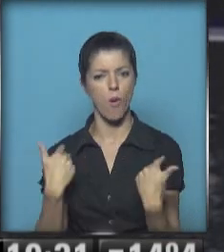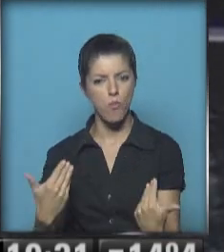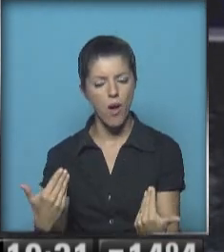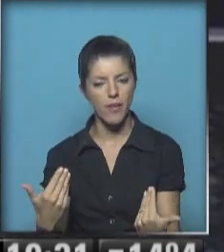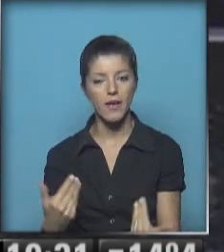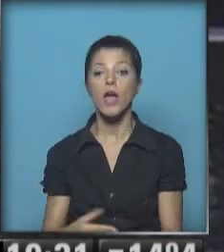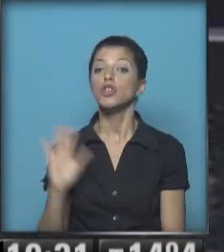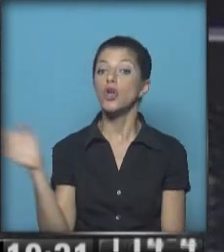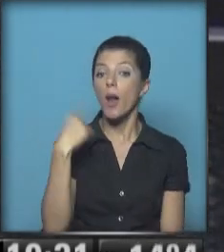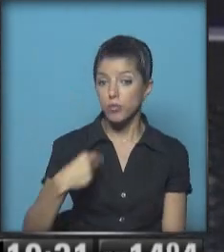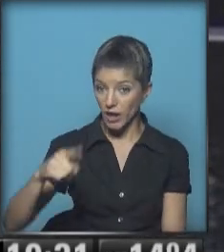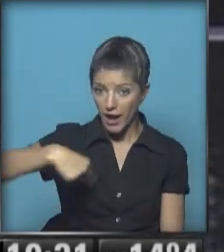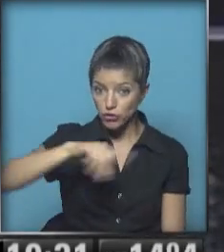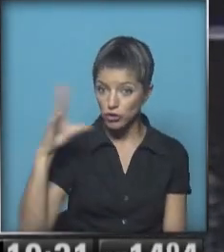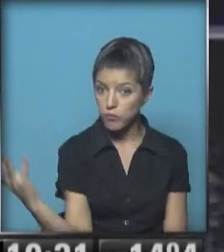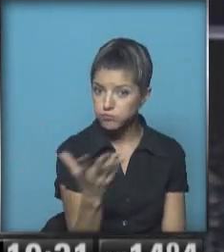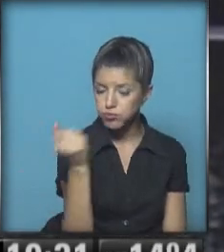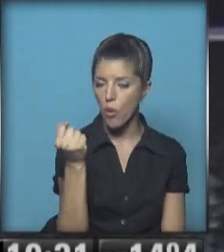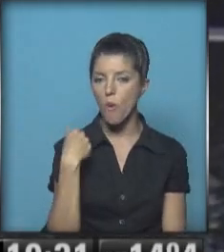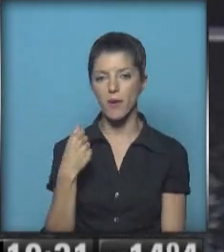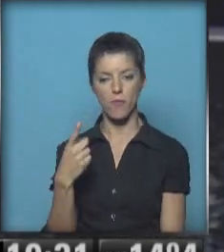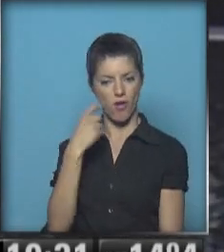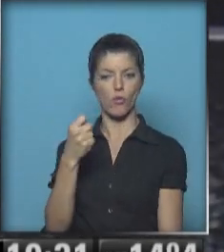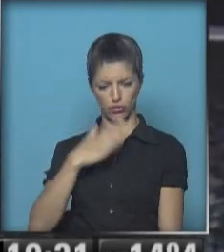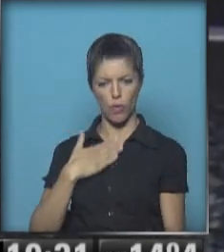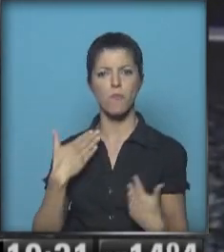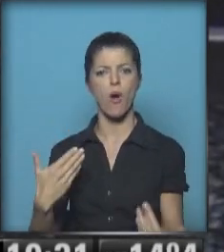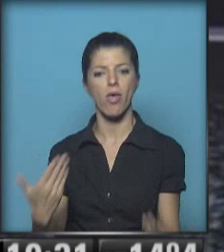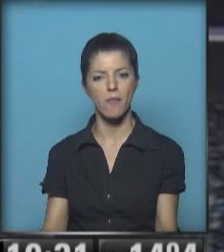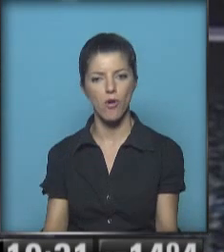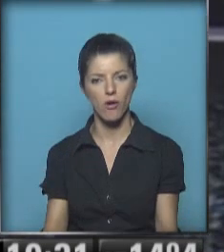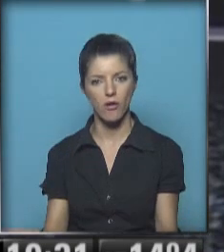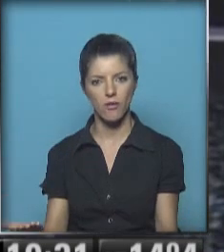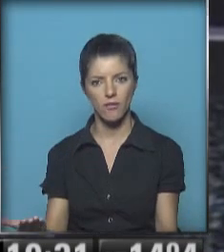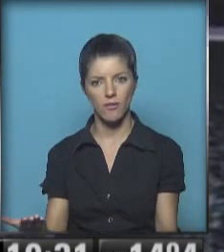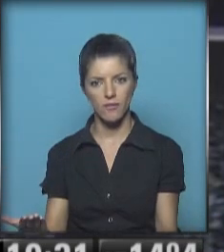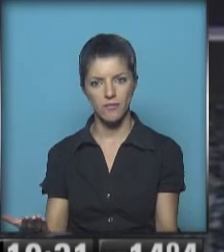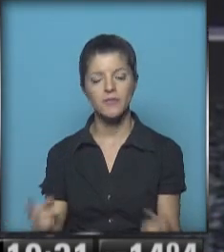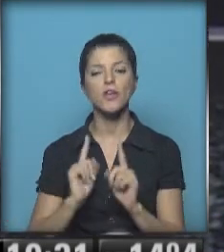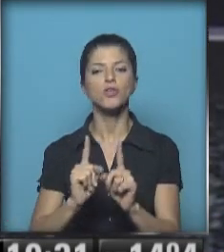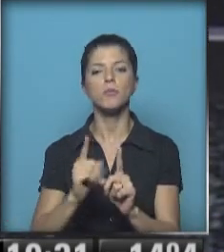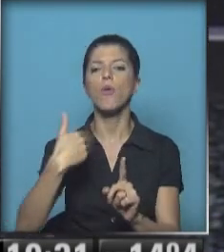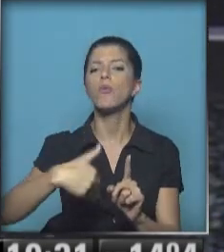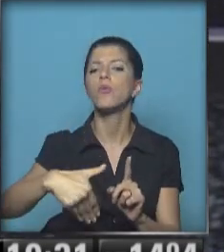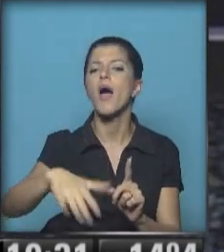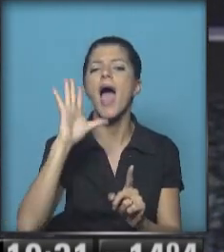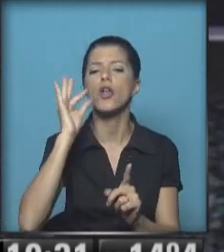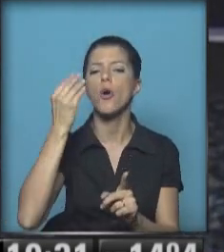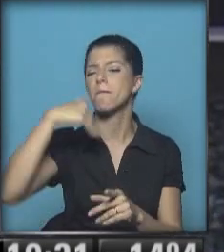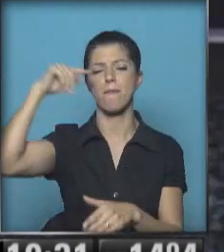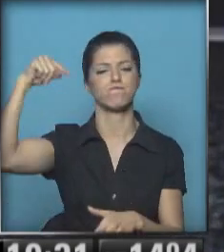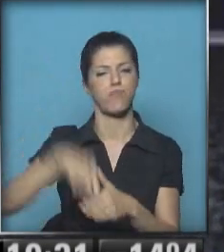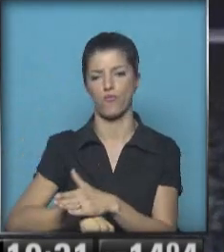que hacemos nos permite ver de lo que somos capaces y nos lleva a hacer algo más audaz